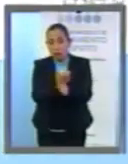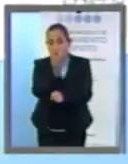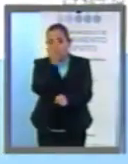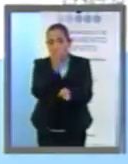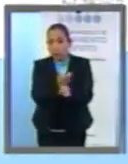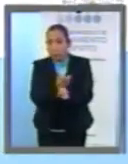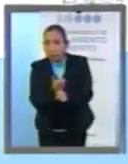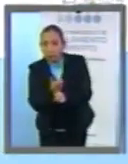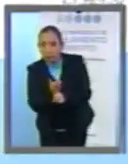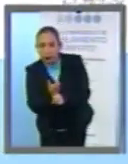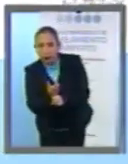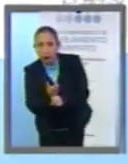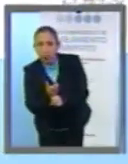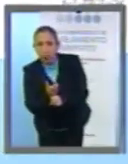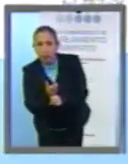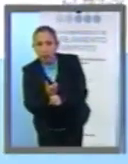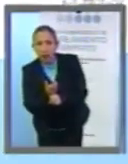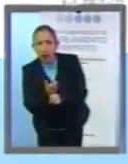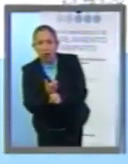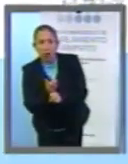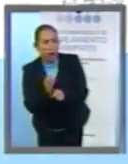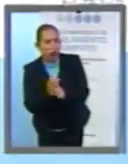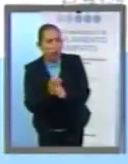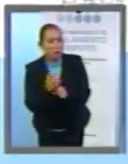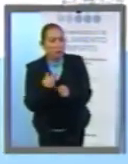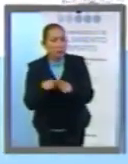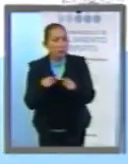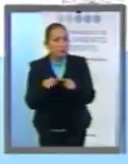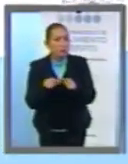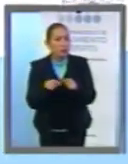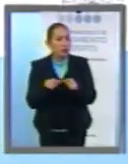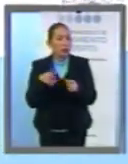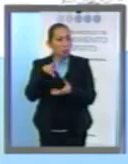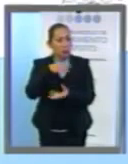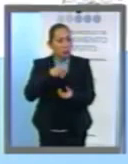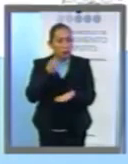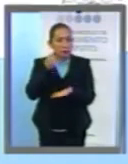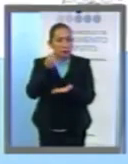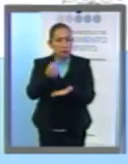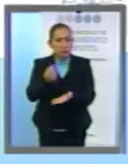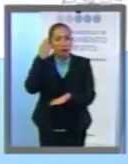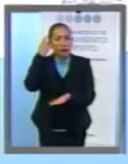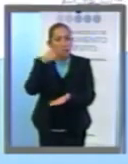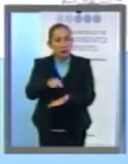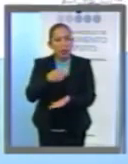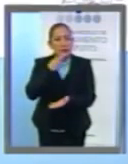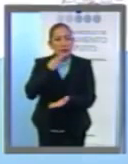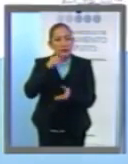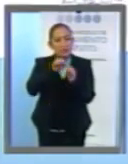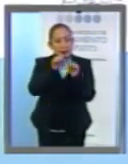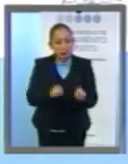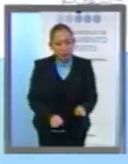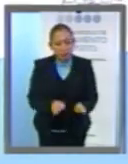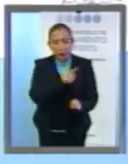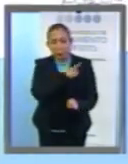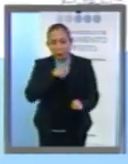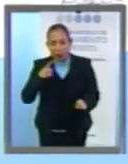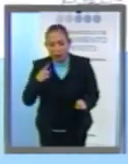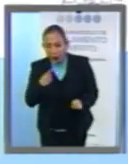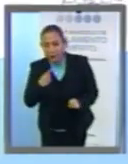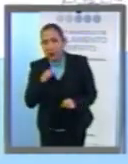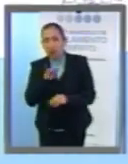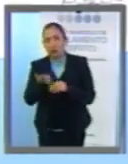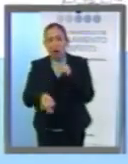y fuentes de financiamiento complementario. Nos parece que para que funcione este sistema, pues se debe de dotar con toda